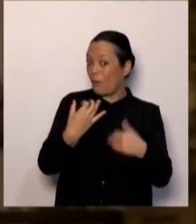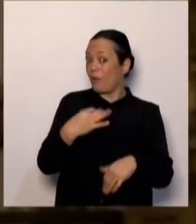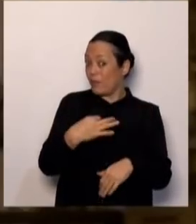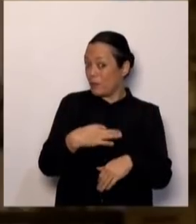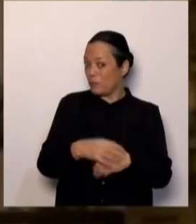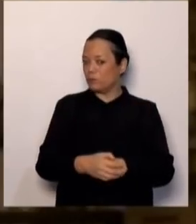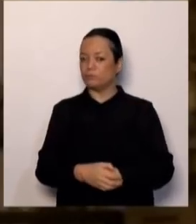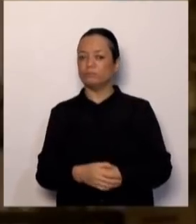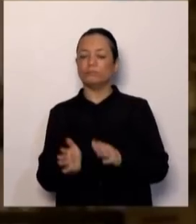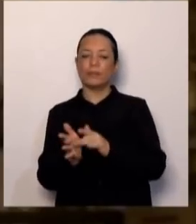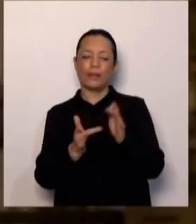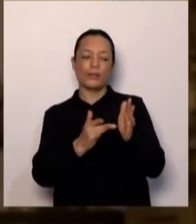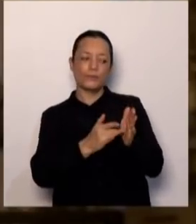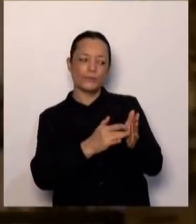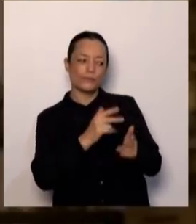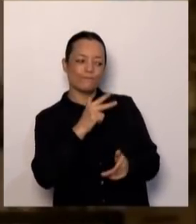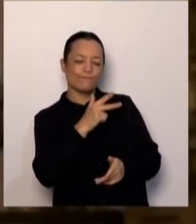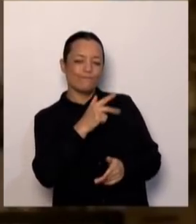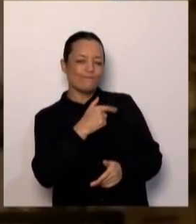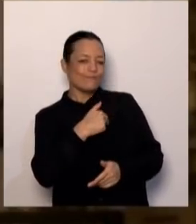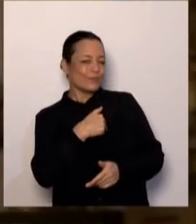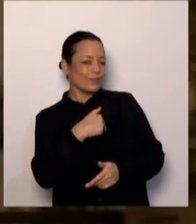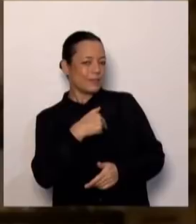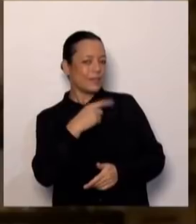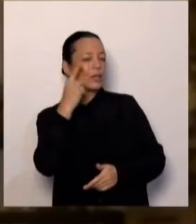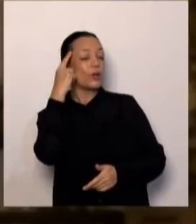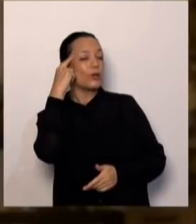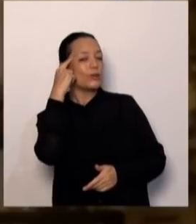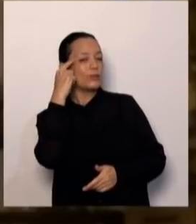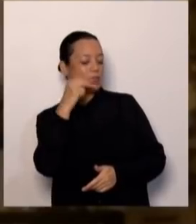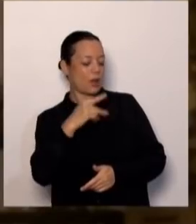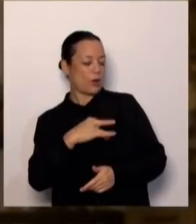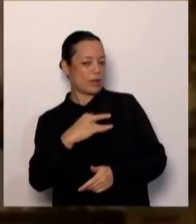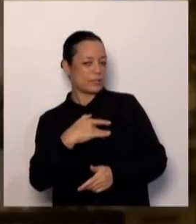Pero Jesús, conociendo su malicia, les dijo: